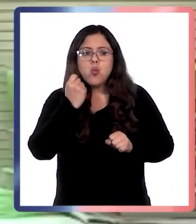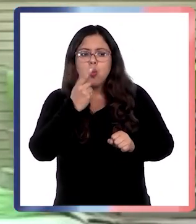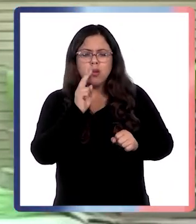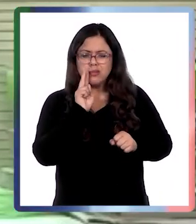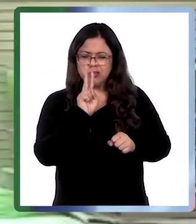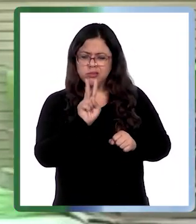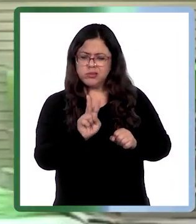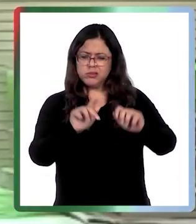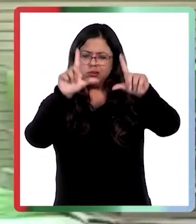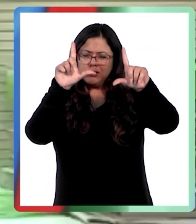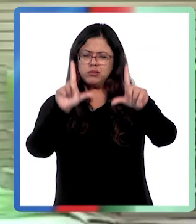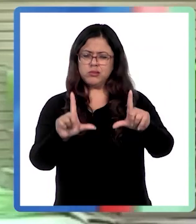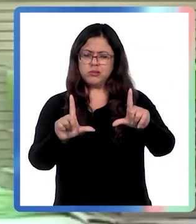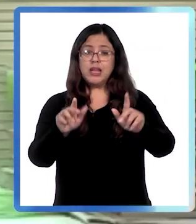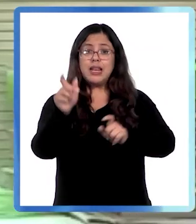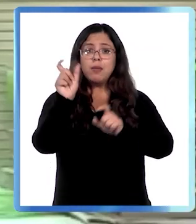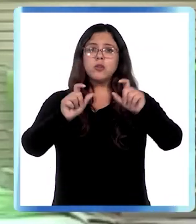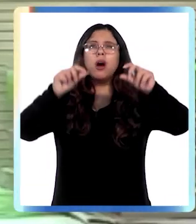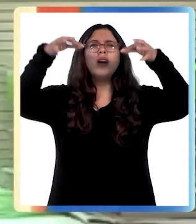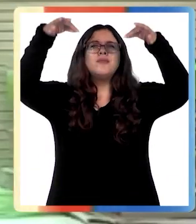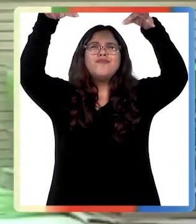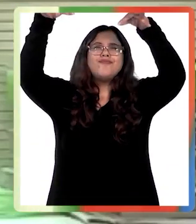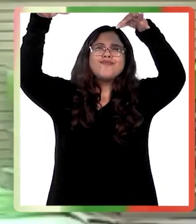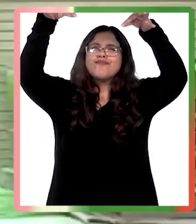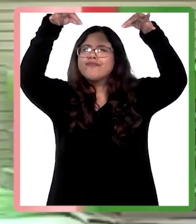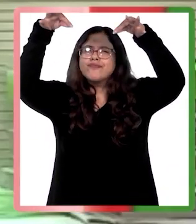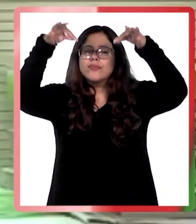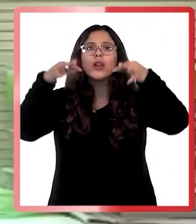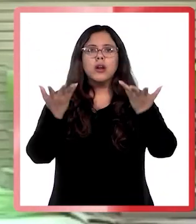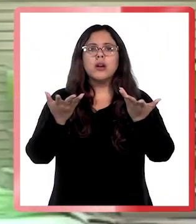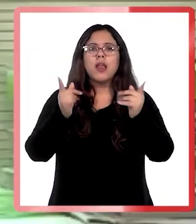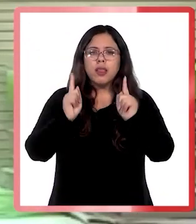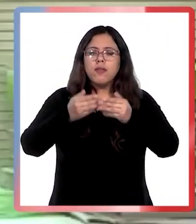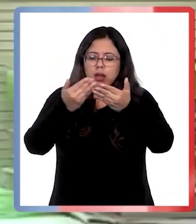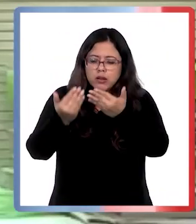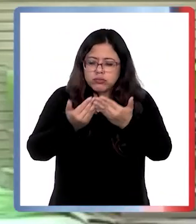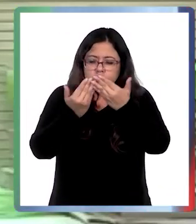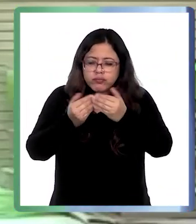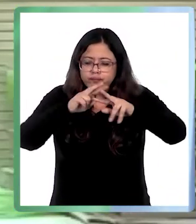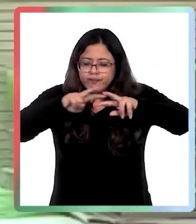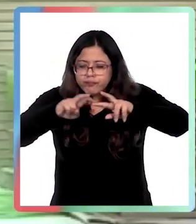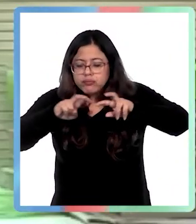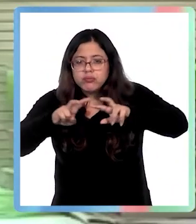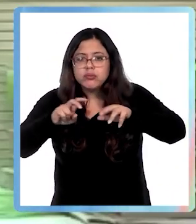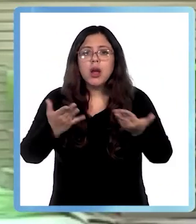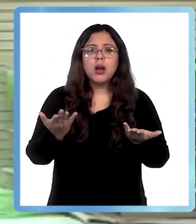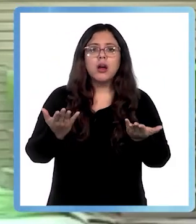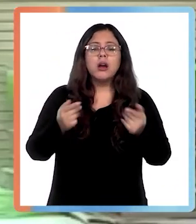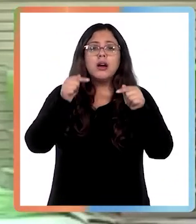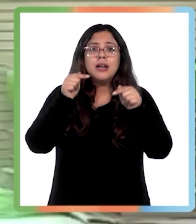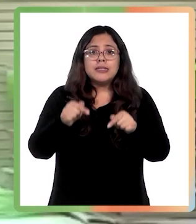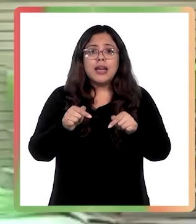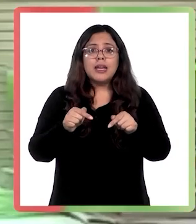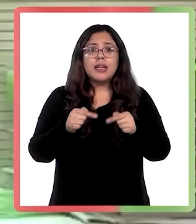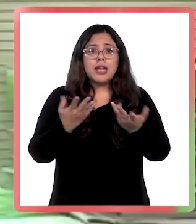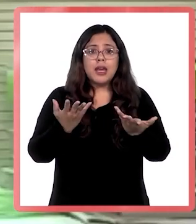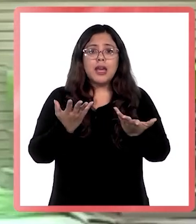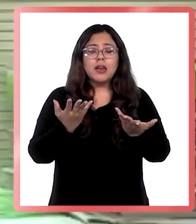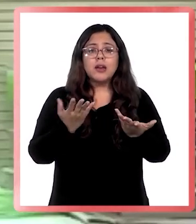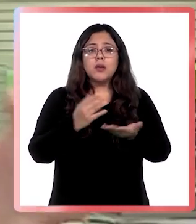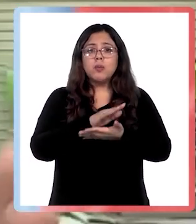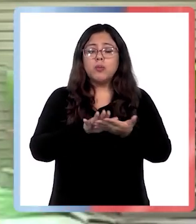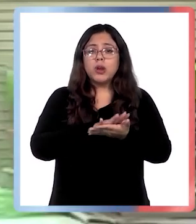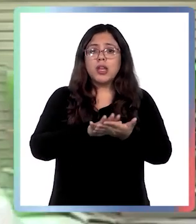Y los radiólogos han tenido que estudiar. Y entonces, como en todas partes, parte en los centros académicos, en los centros, en